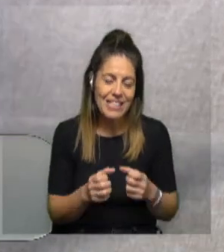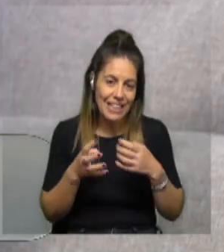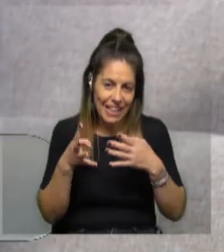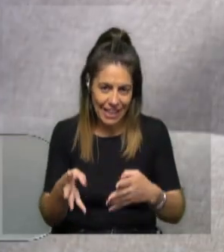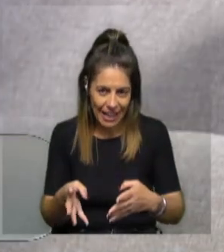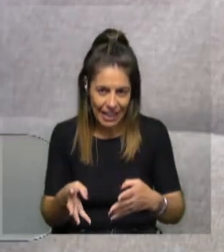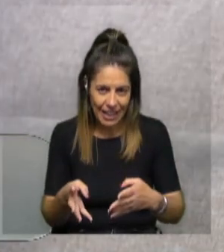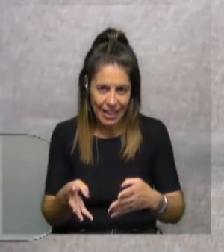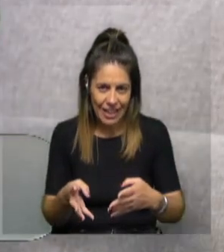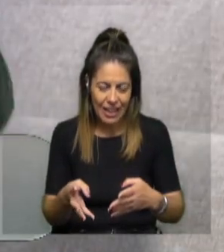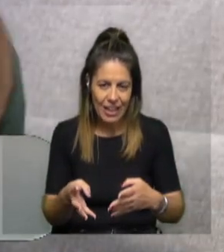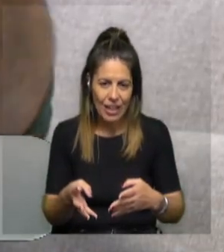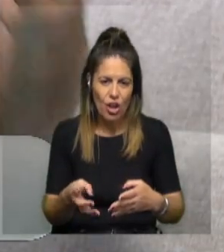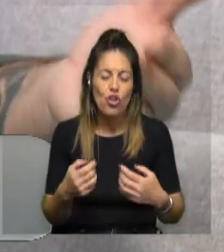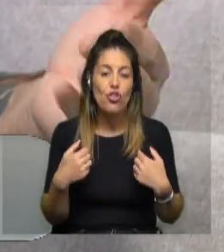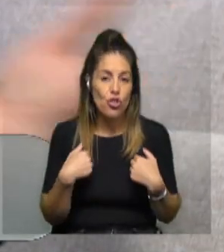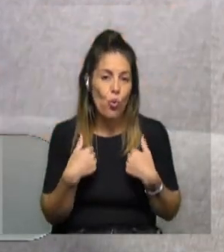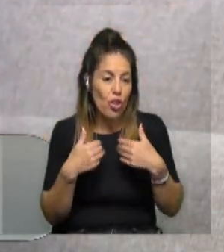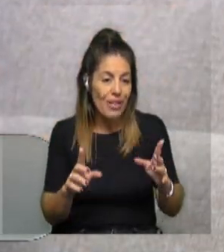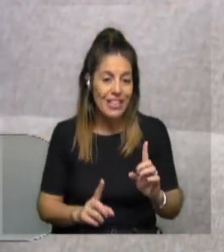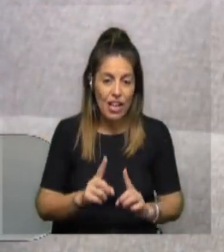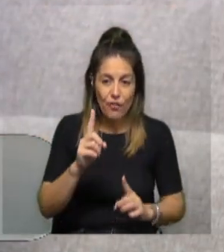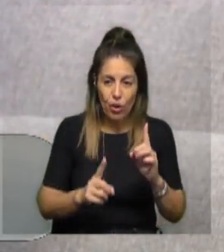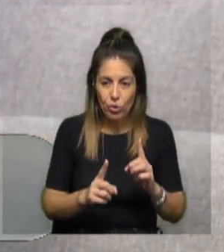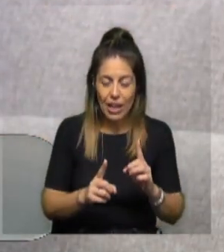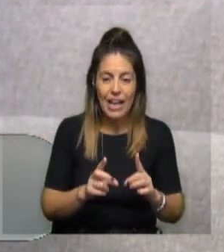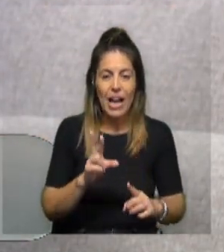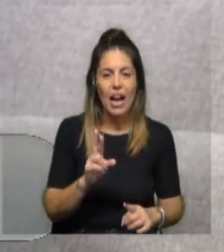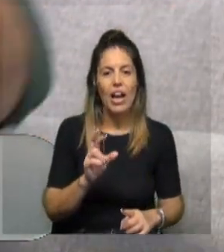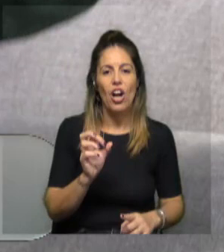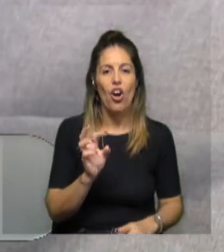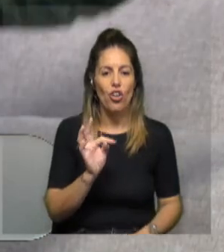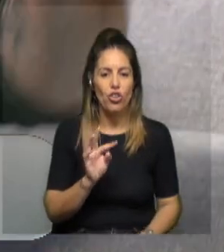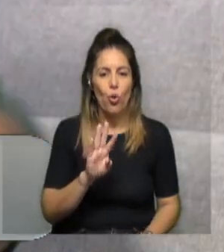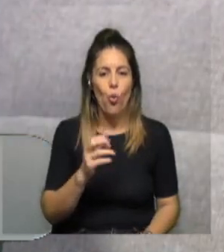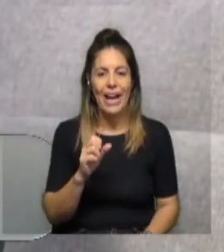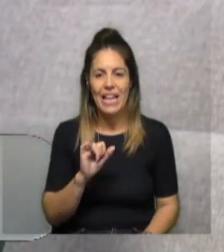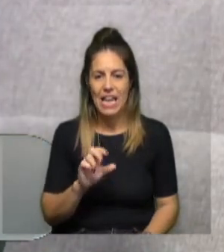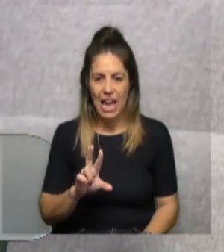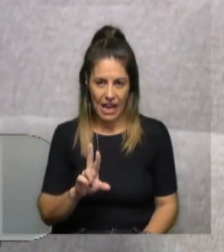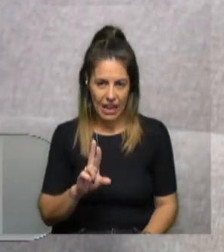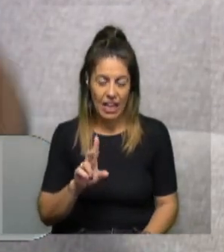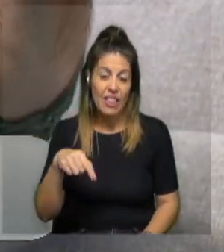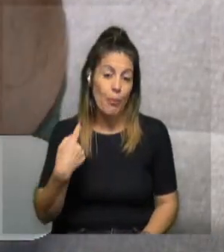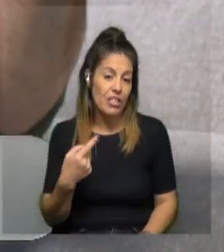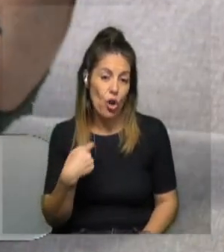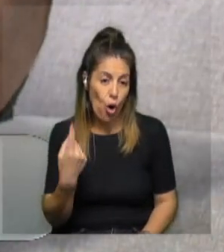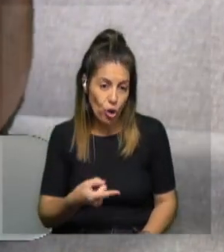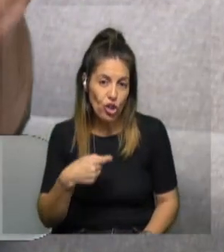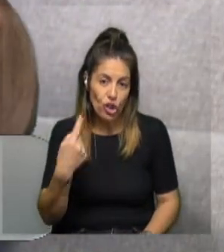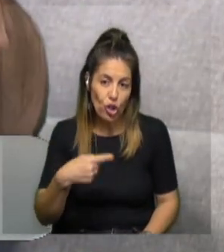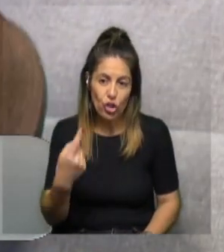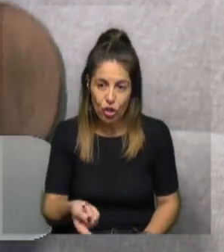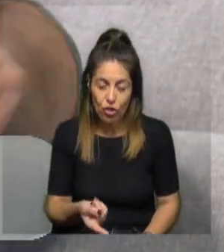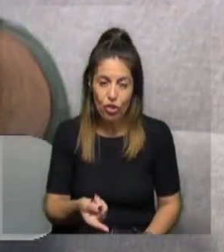Porque vamos a terminar con esto. Yo cuando empecé la facultad eran los Rottweiler. Claro. Después van a hacer esto, después van a hacer otro. Y además, esto